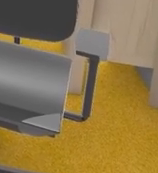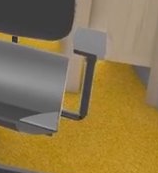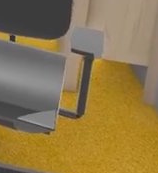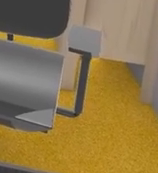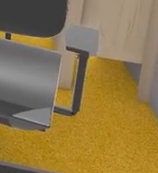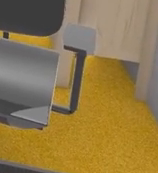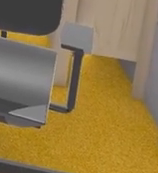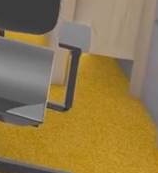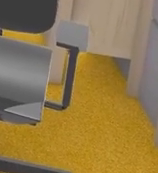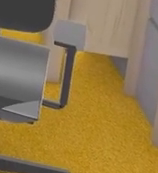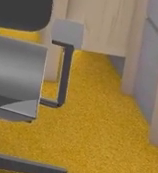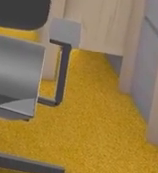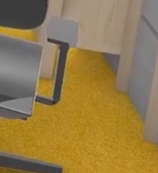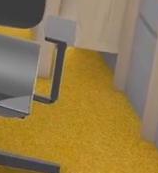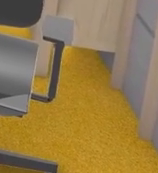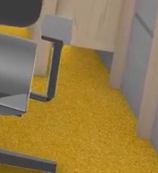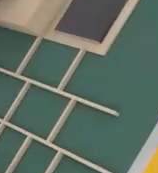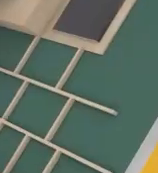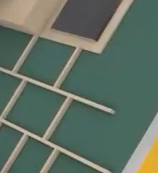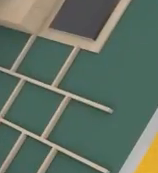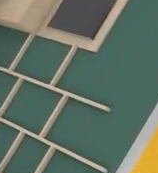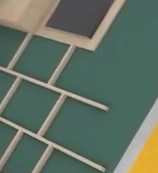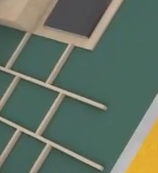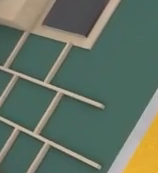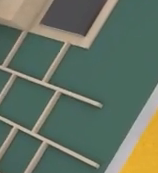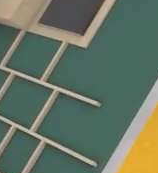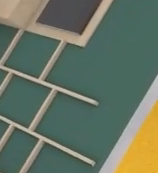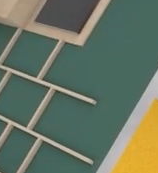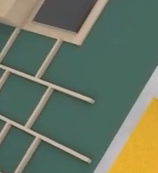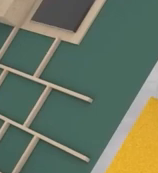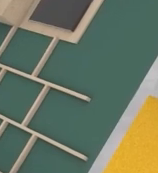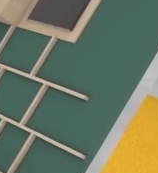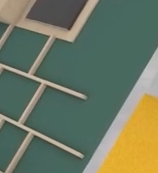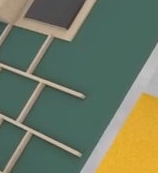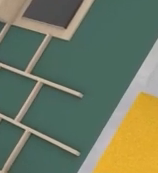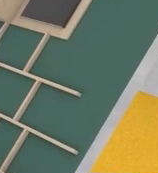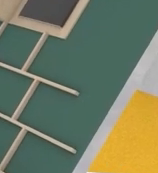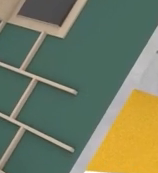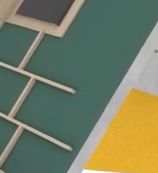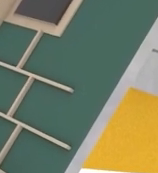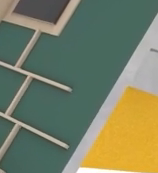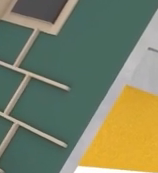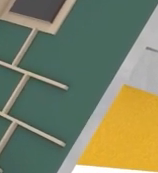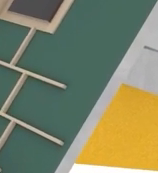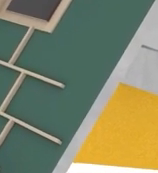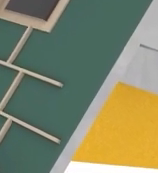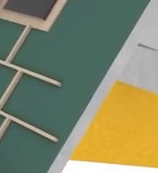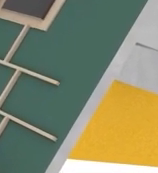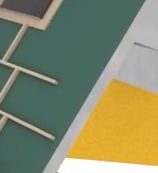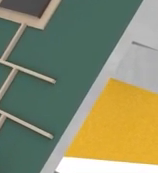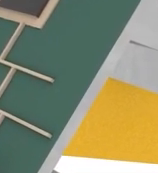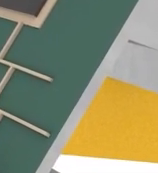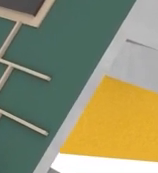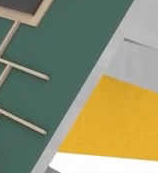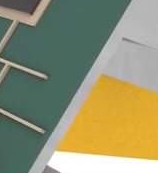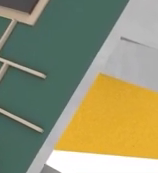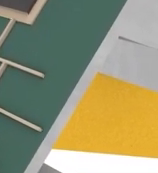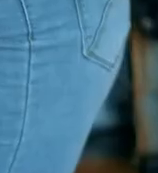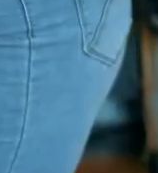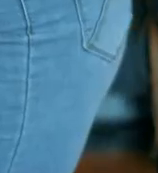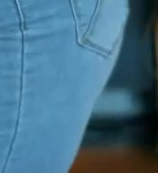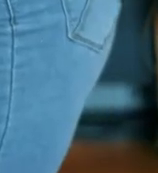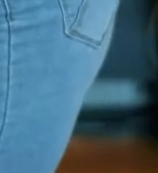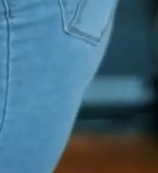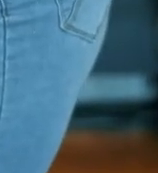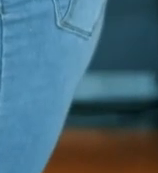y el entretenimiento de personas de todas las edades y perfiles alineándose con el enfoque del museo en el aprendizaje interactivo y la